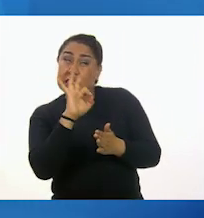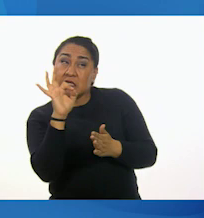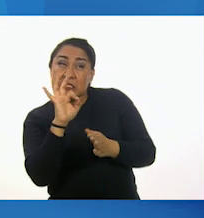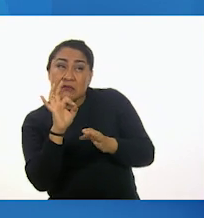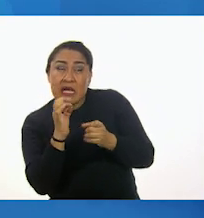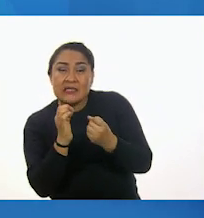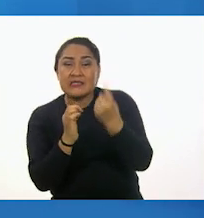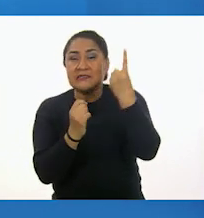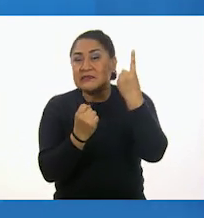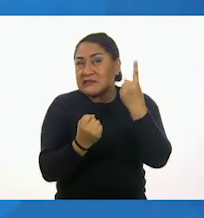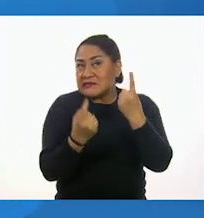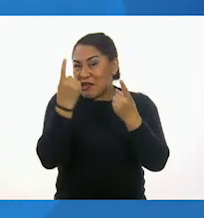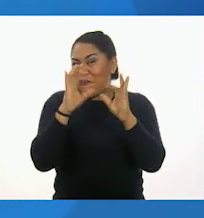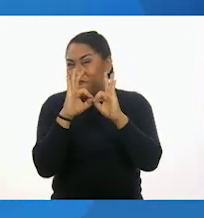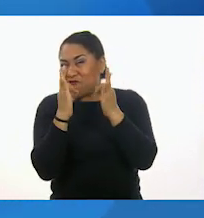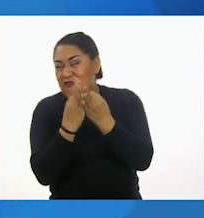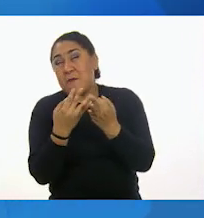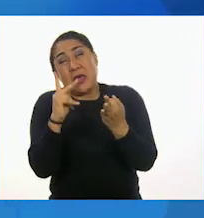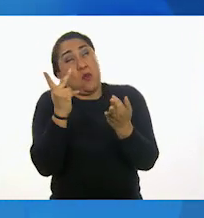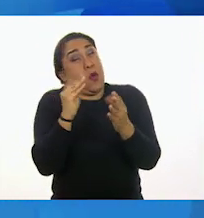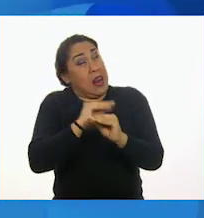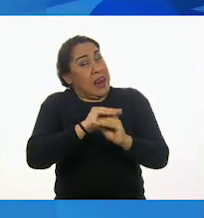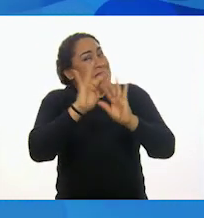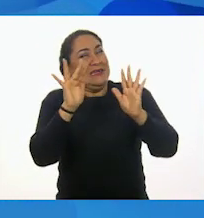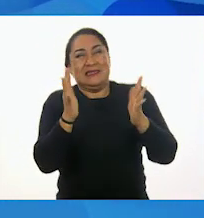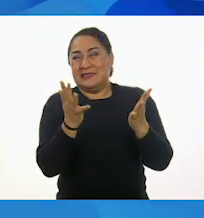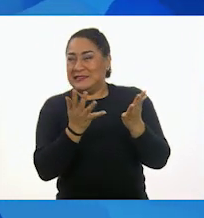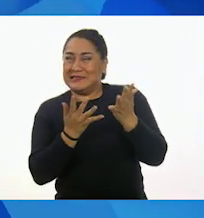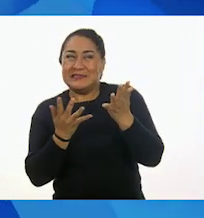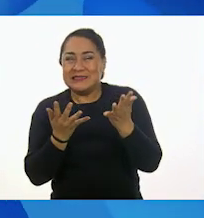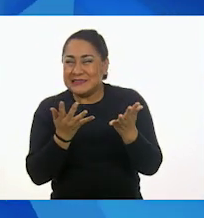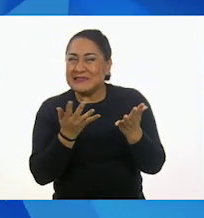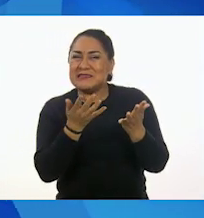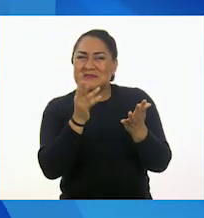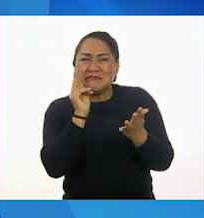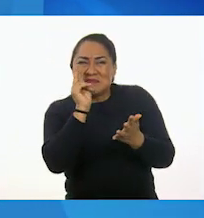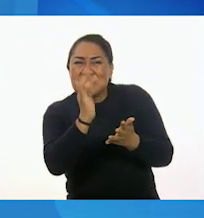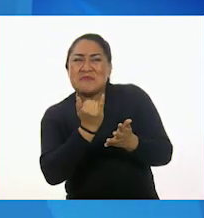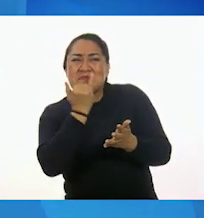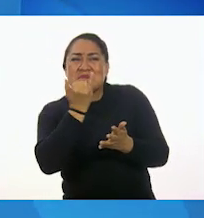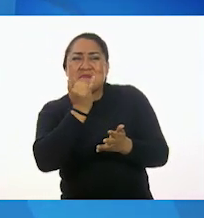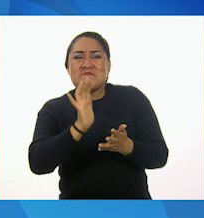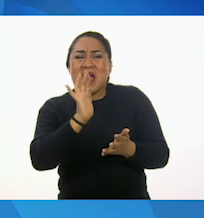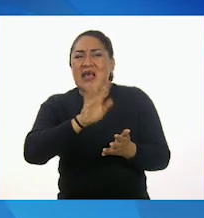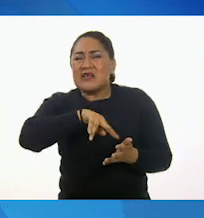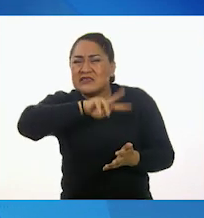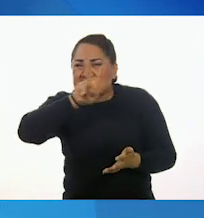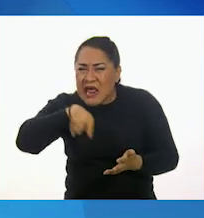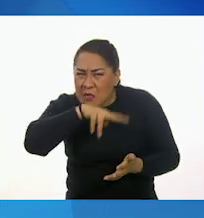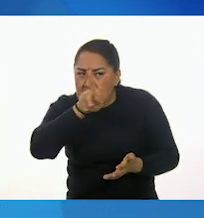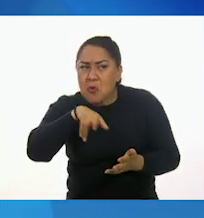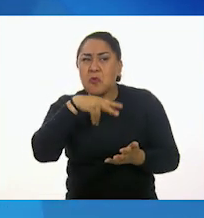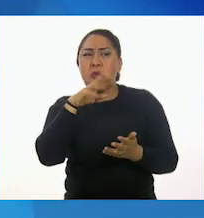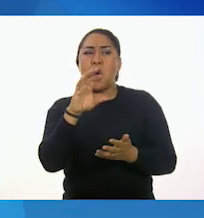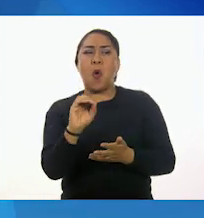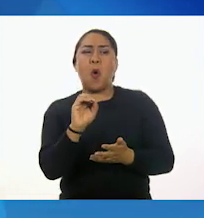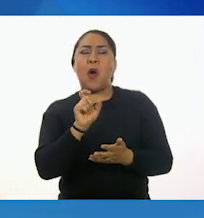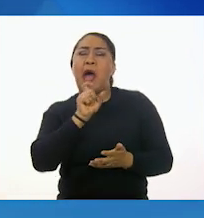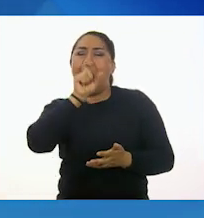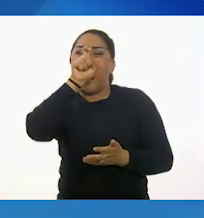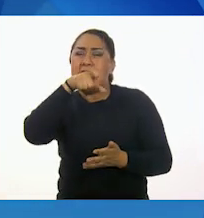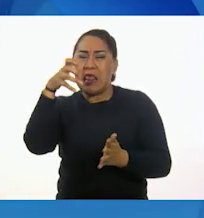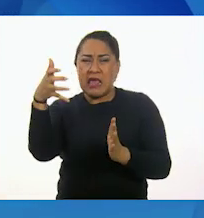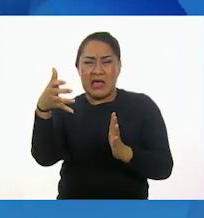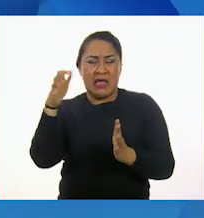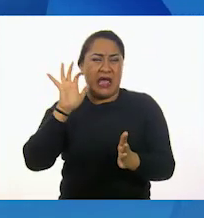algunas figuras, pero no son tan claras. Esto me parece que es una serpiente. Sí. Aquí pareciera que es la garra de un águila, pero